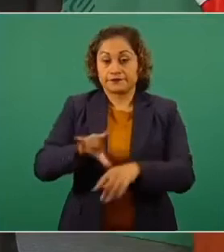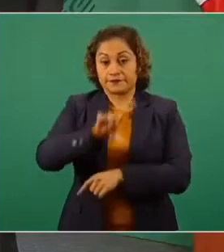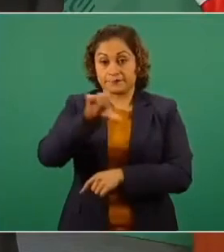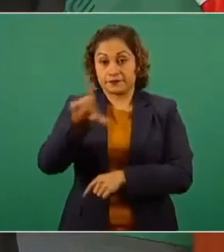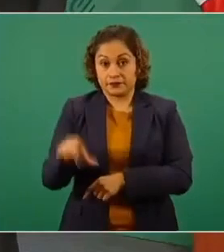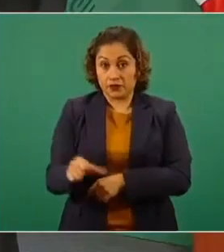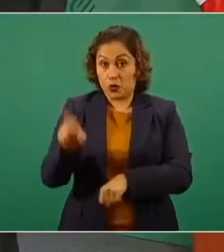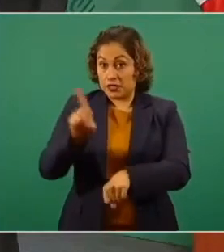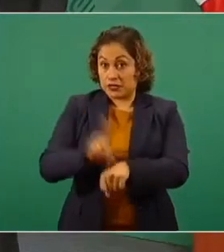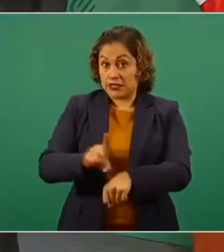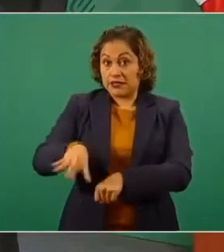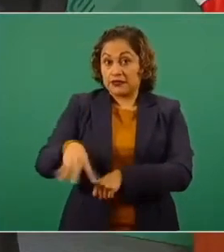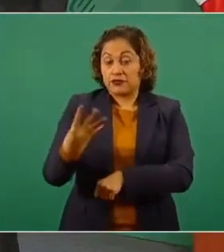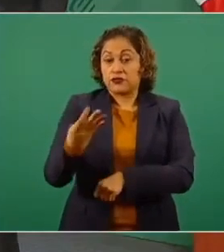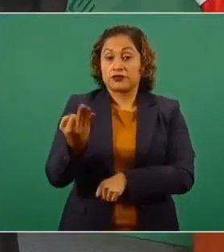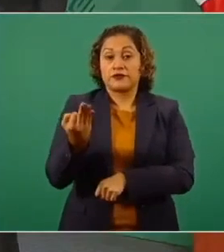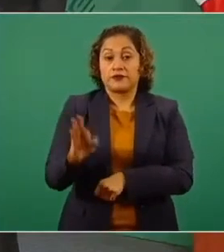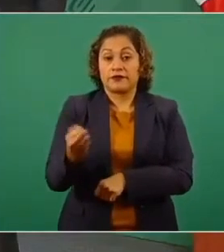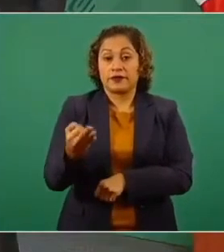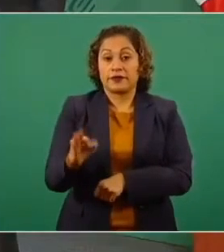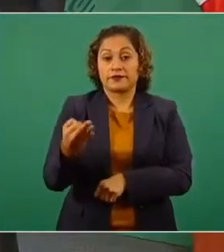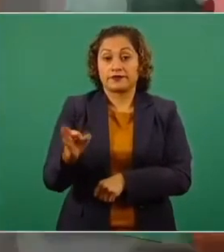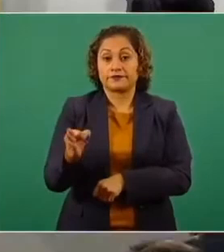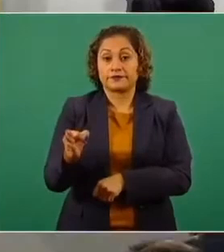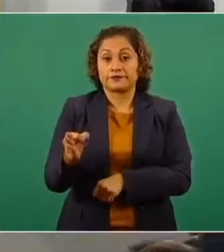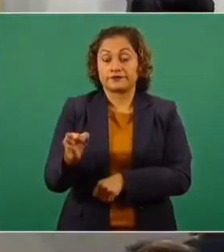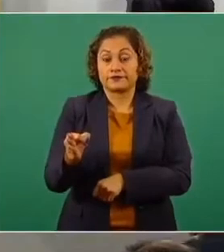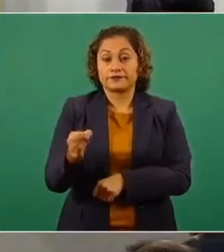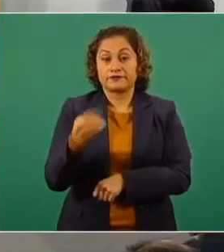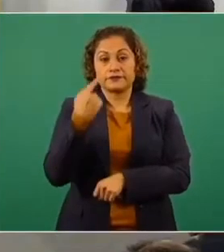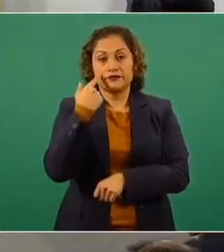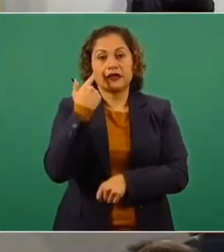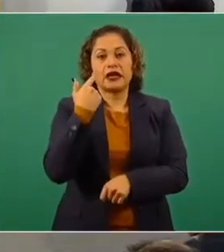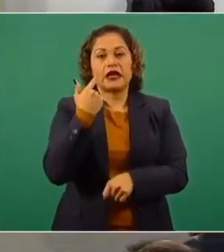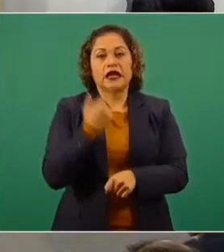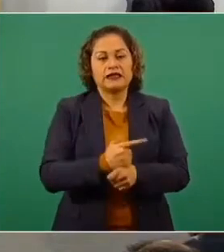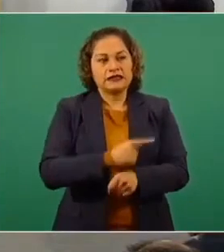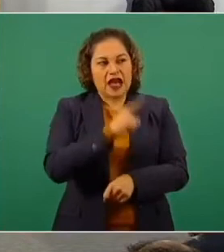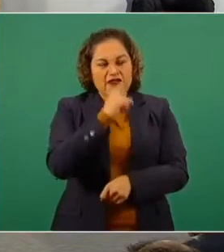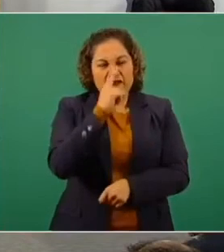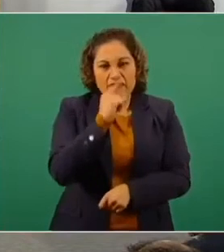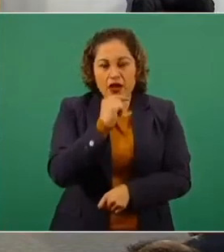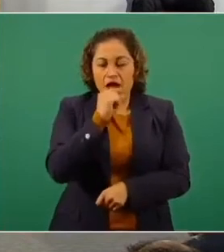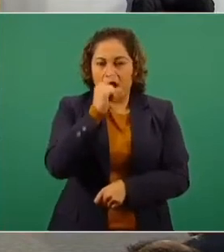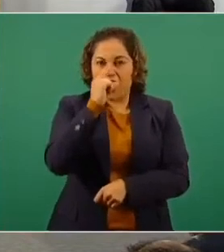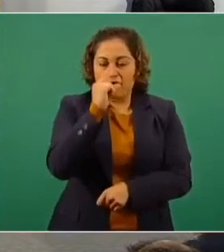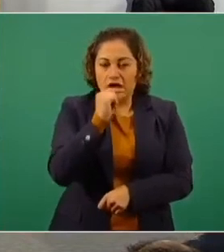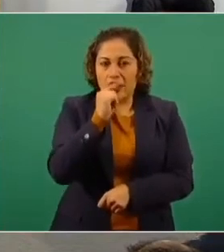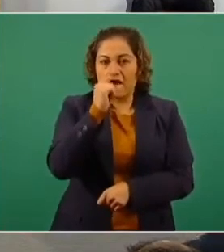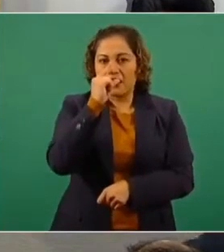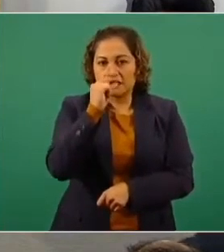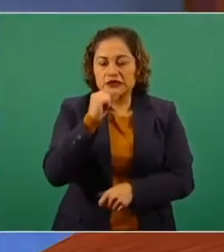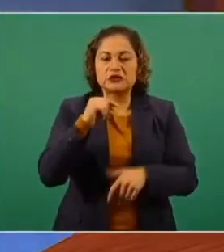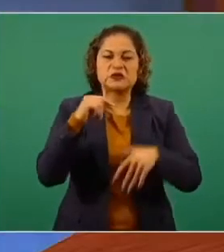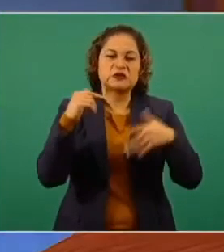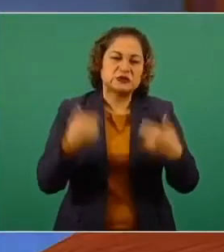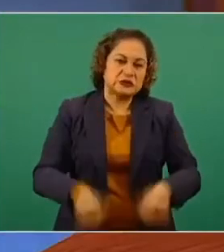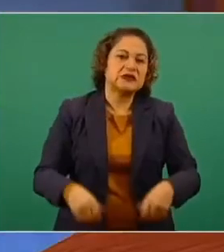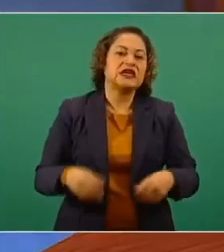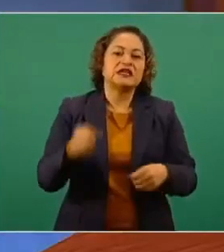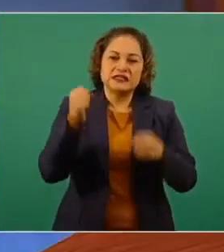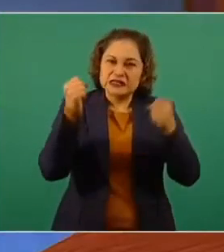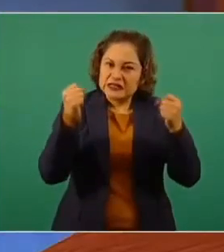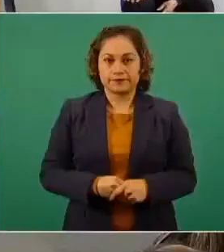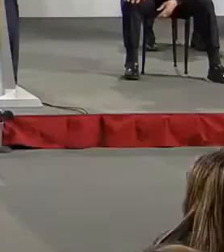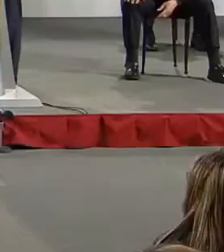de febrero tuvimos diferentes fallas, ya con esta se agravó el problema del frente frío de las